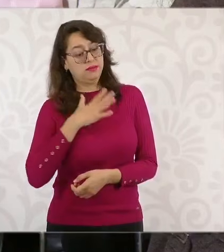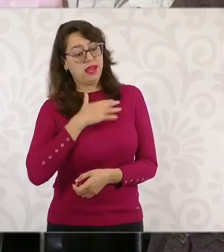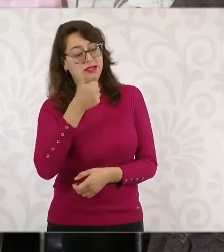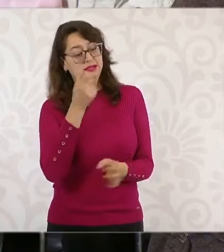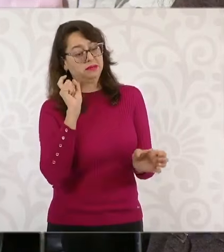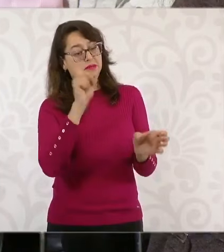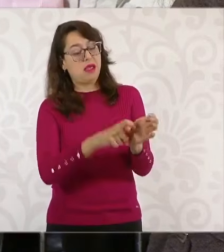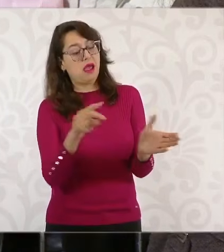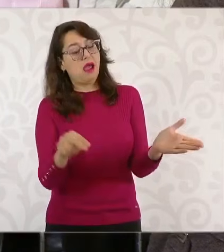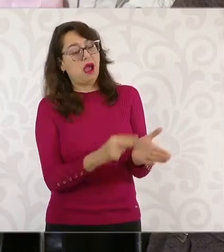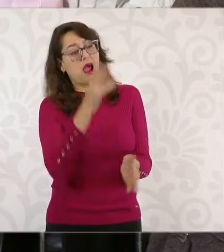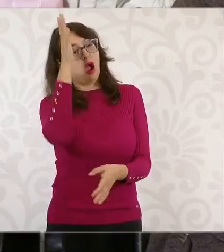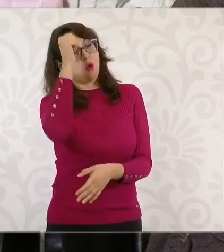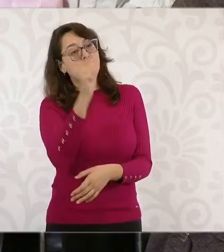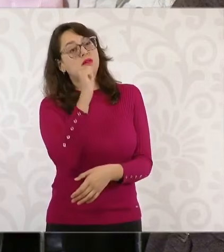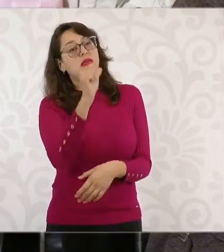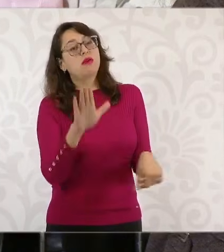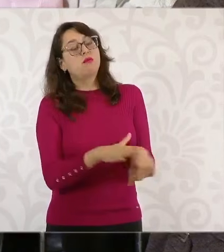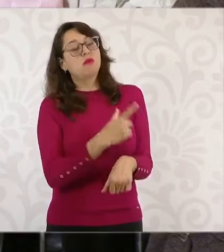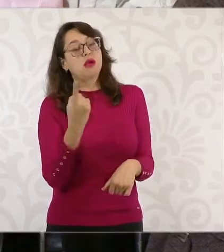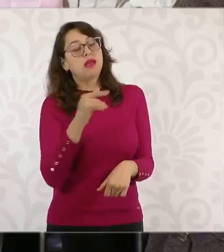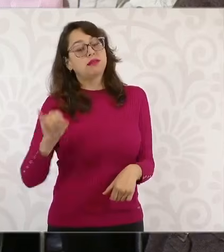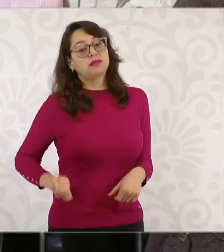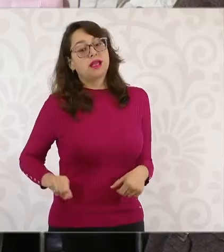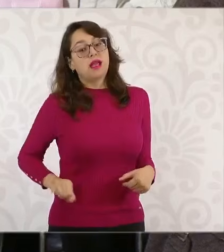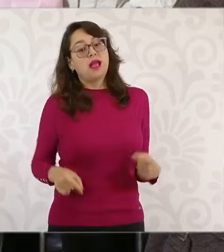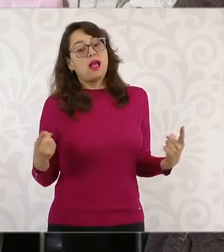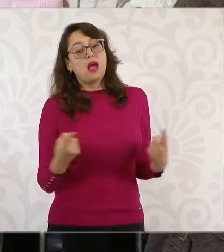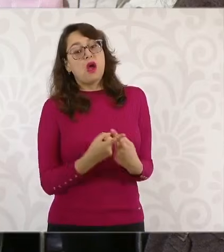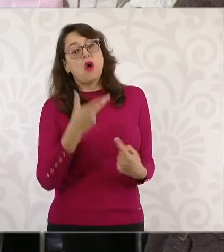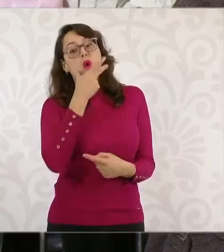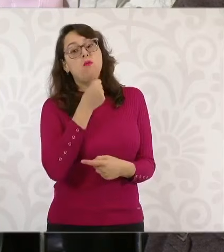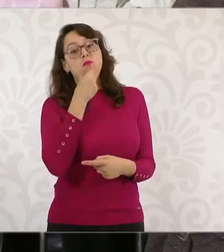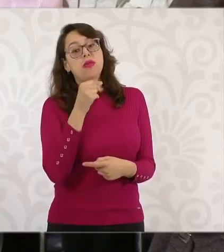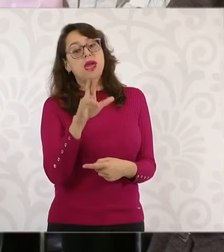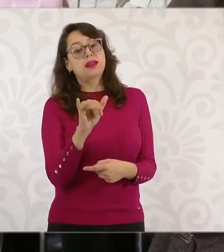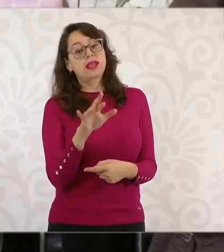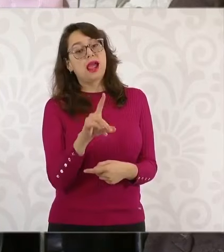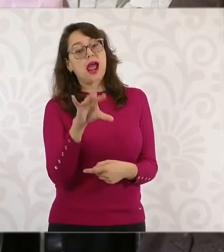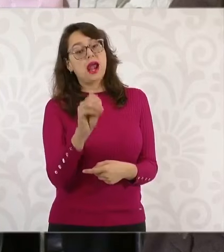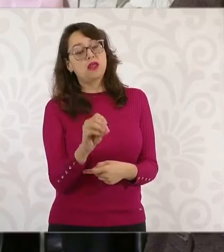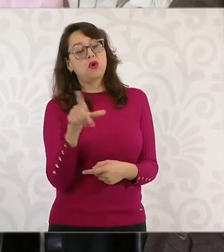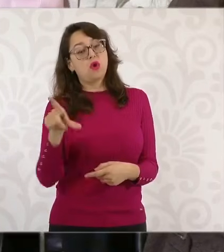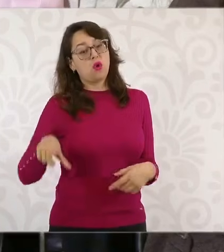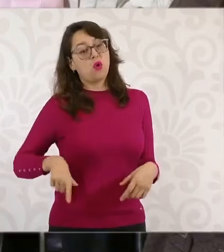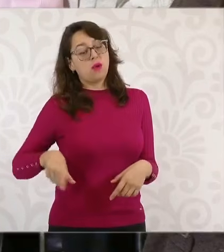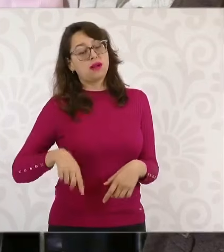porque existen conflictos supuestamente de interés, ya que Ricardo González Fernández, gente cercana al gobernador de